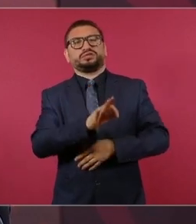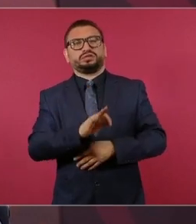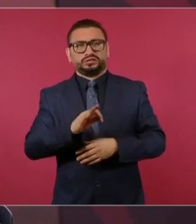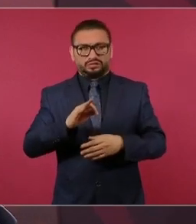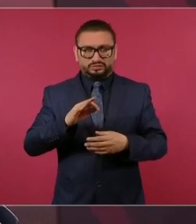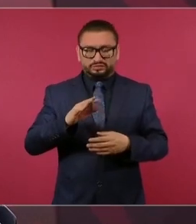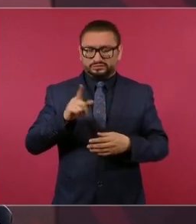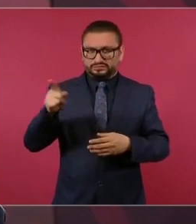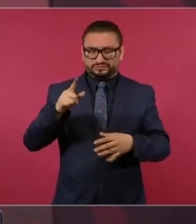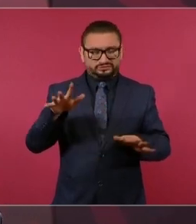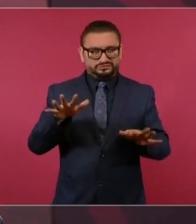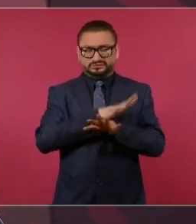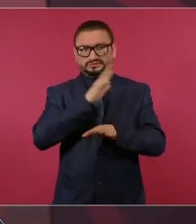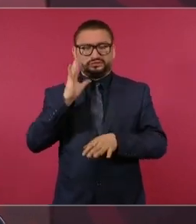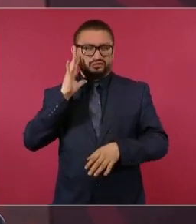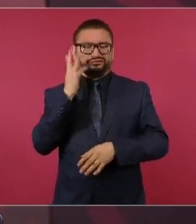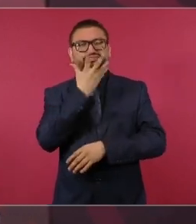Ellos son,